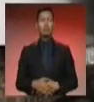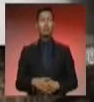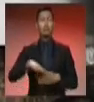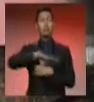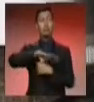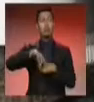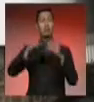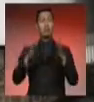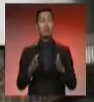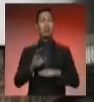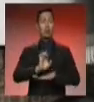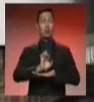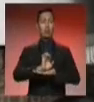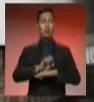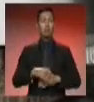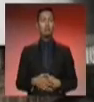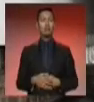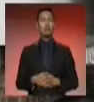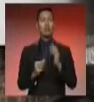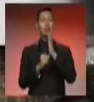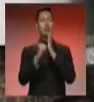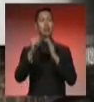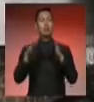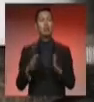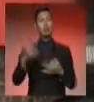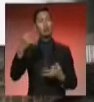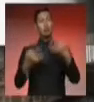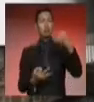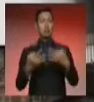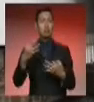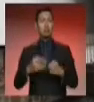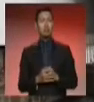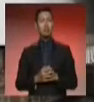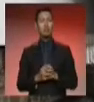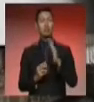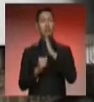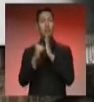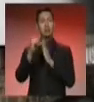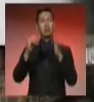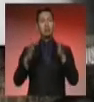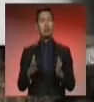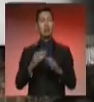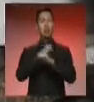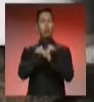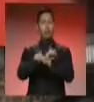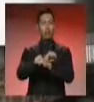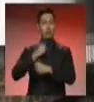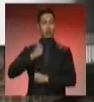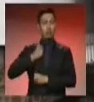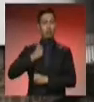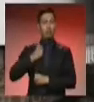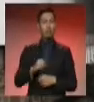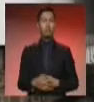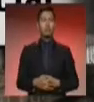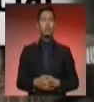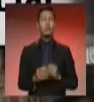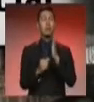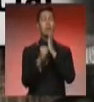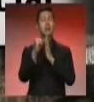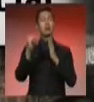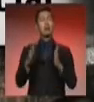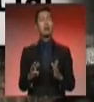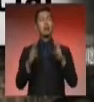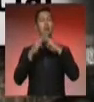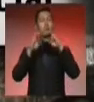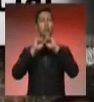de la República. José Alvarado, Ministerio de Justicia. Miguel Carvajal, Ministerio de Defensa. Juan Espinal, Ministerio